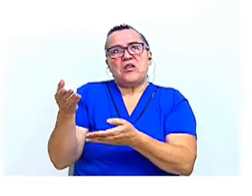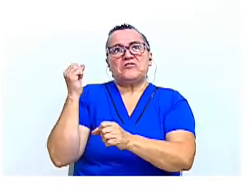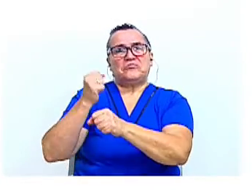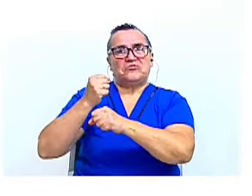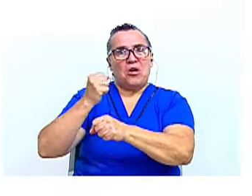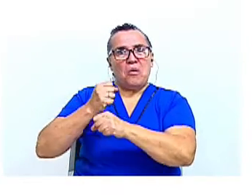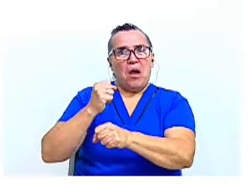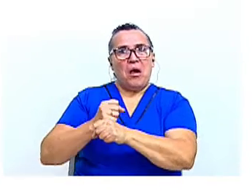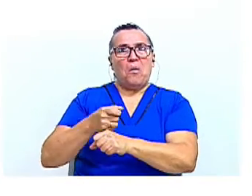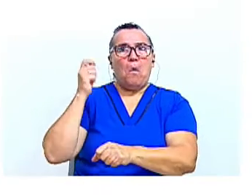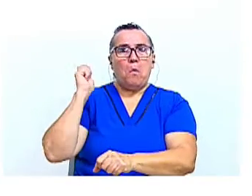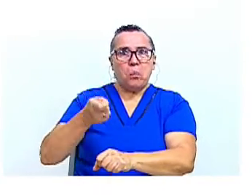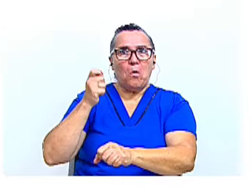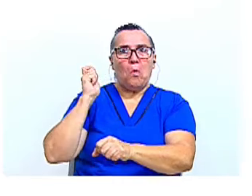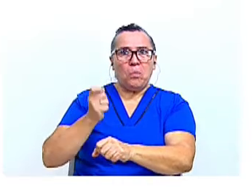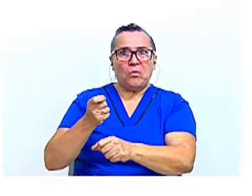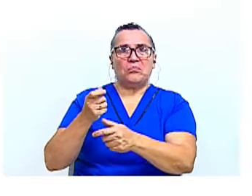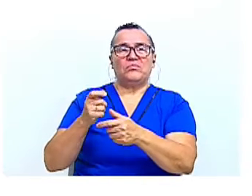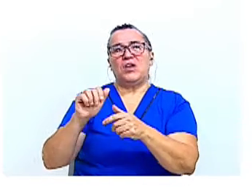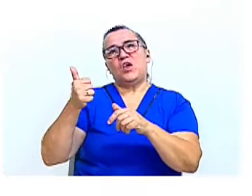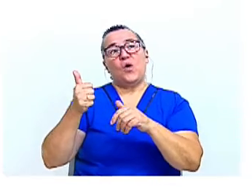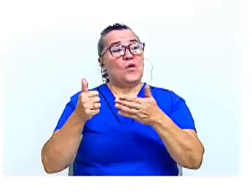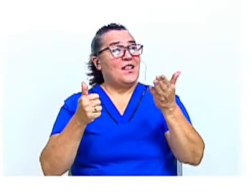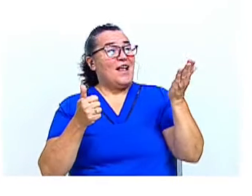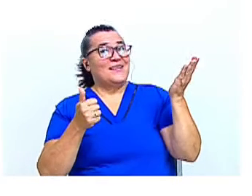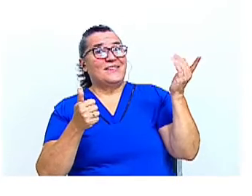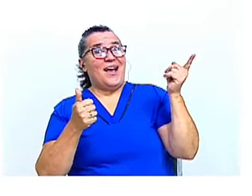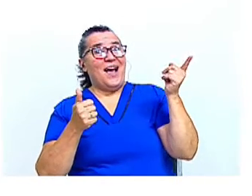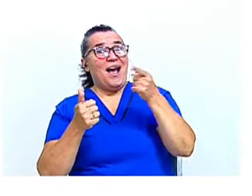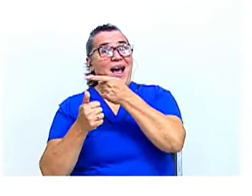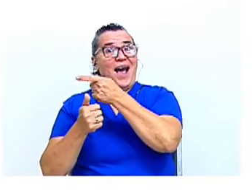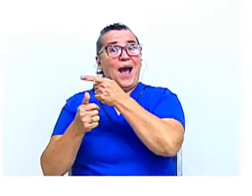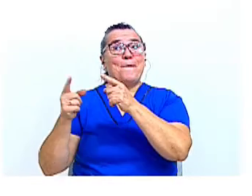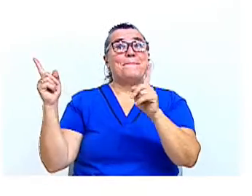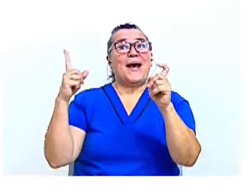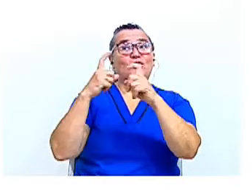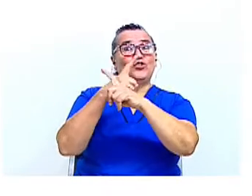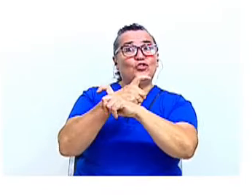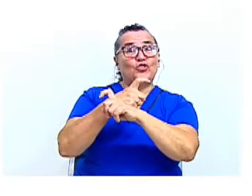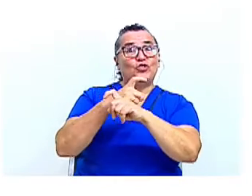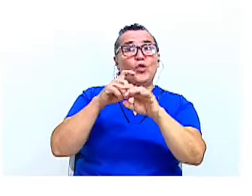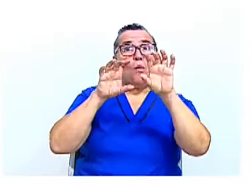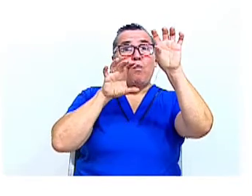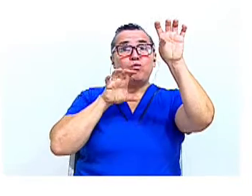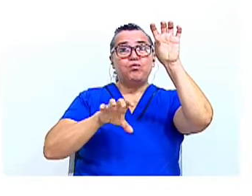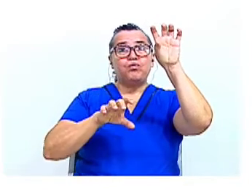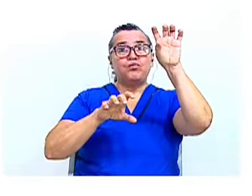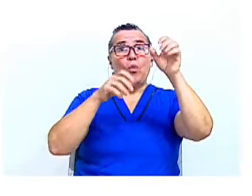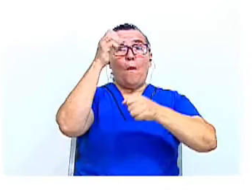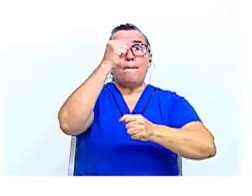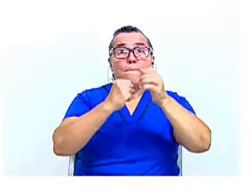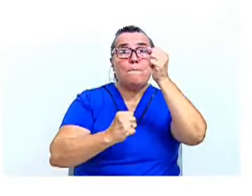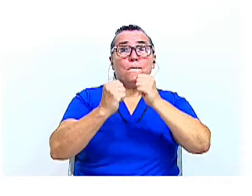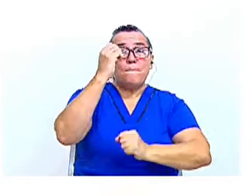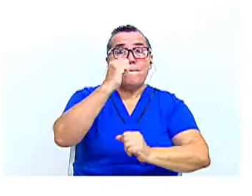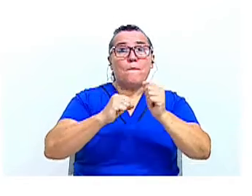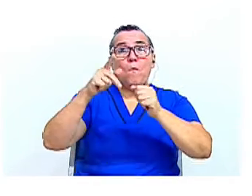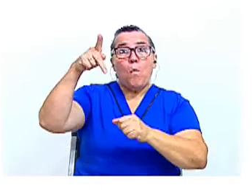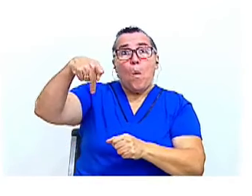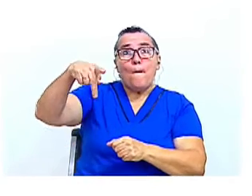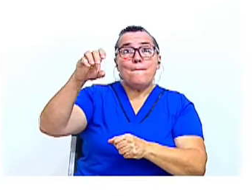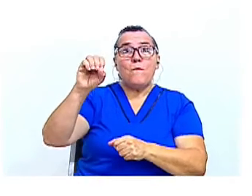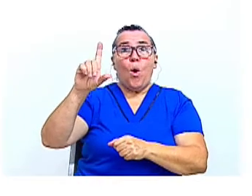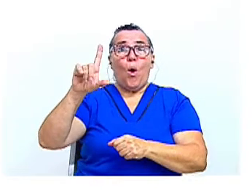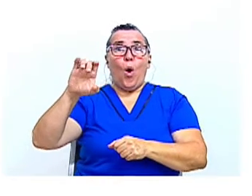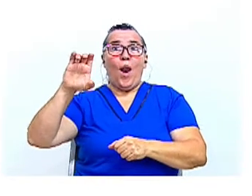trabajo, ¿verdad? Y asimismo algunas otras más complejas como lo son las poleas y demás máquinas